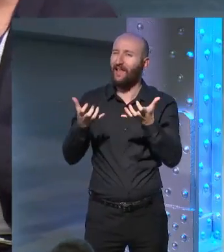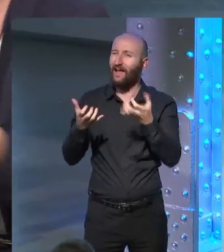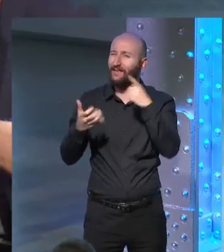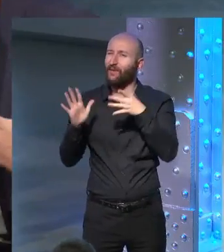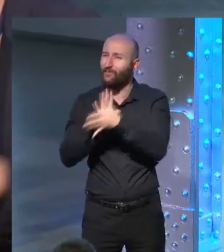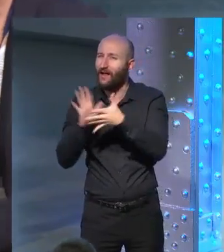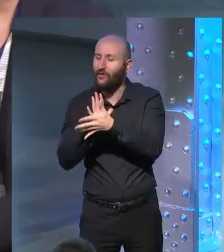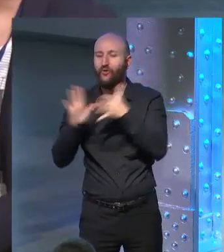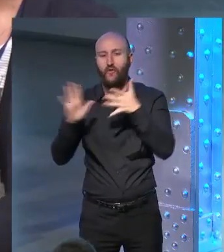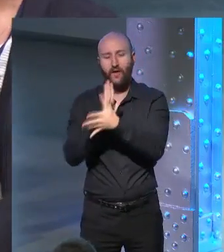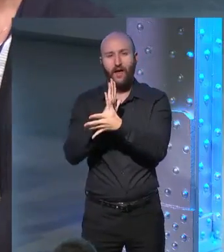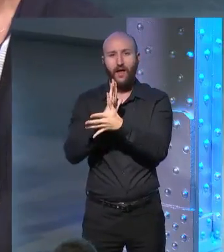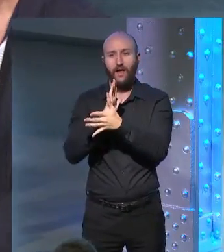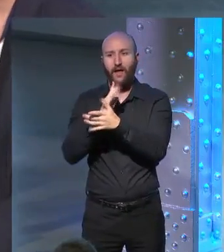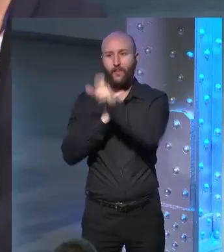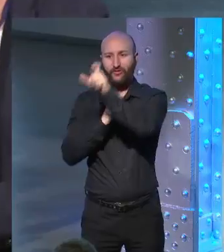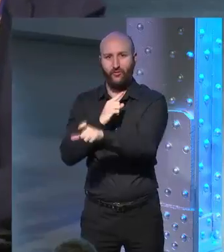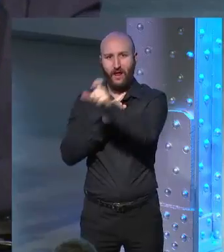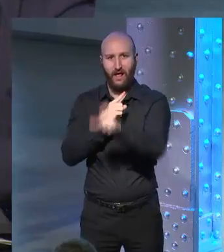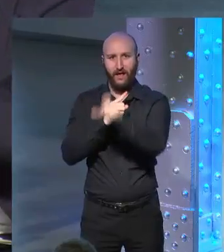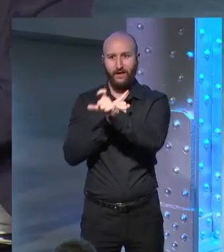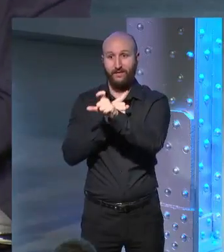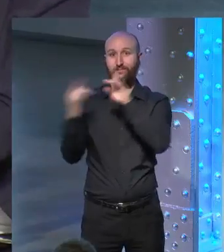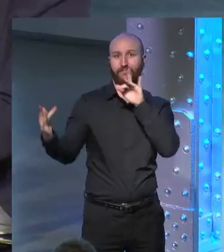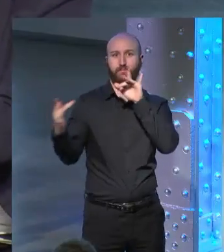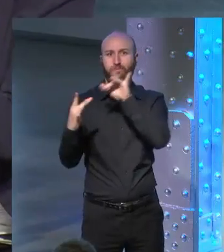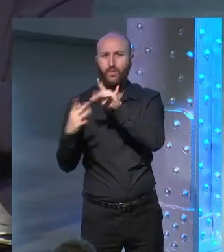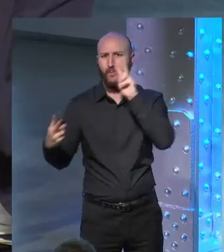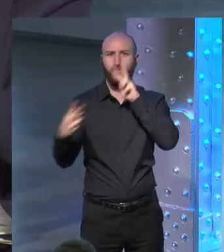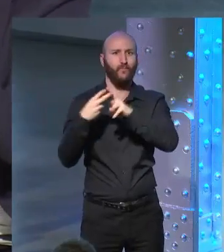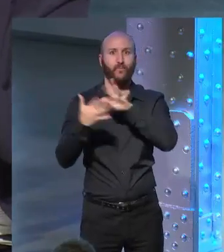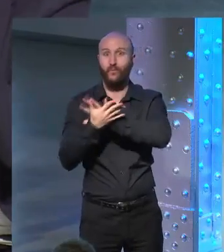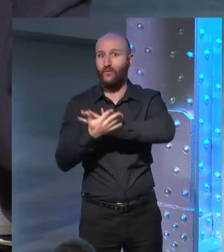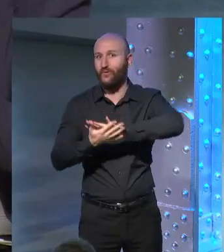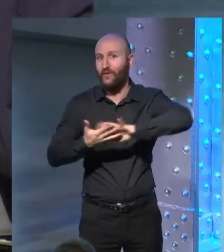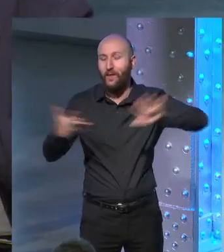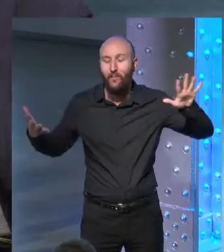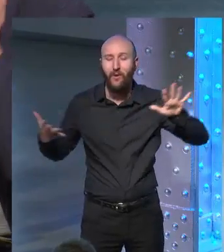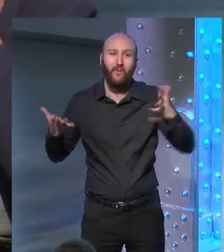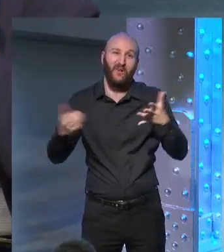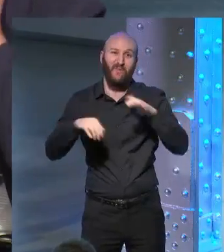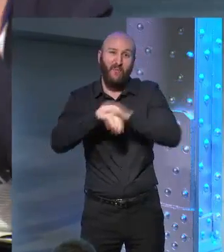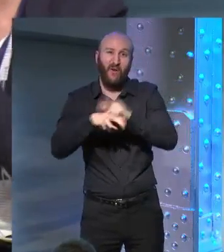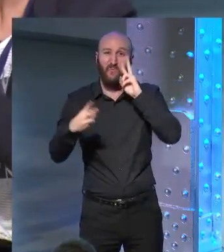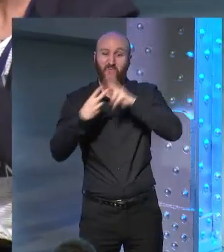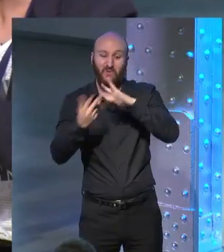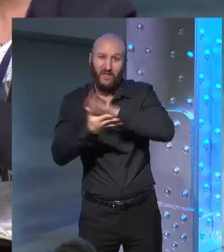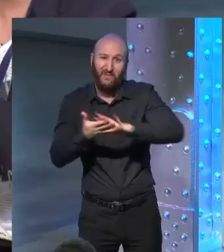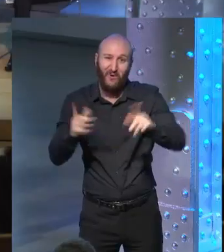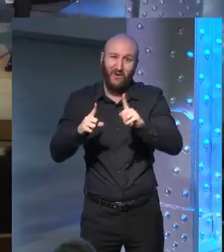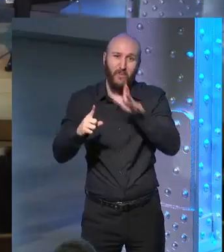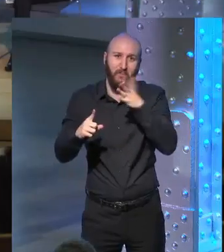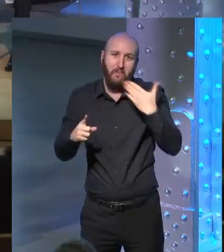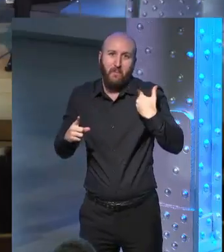Leza, conectar con gente que hace mucho que no ves. Bueno, ellos en su corta edad, hace mucho que no ves, será poco tiempo, pero